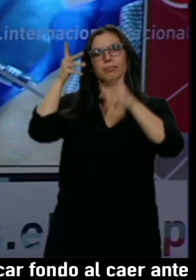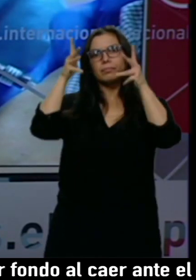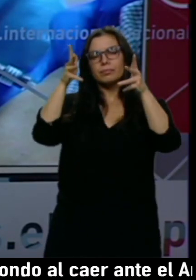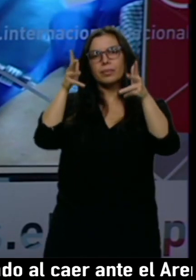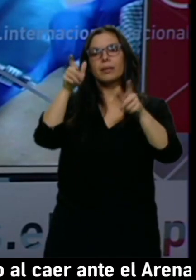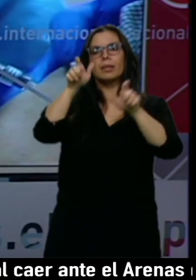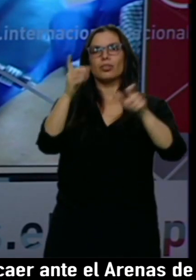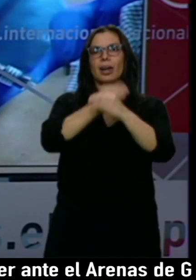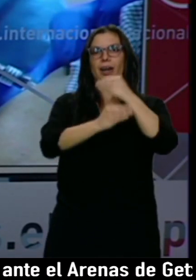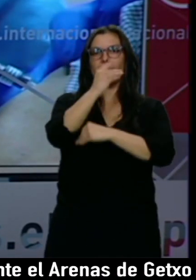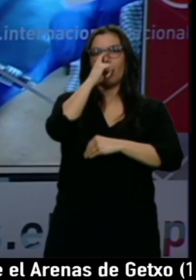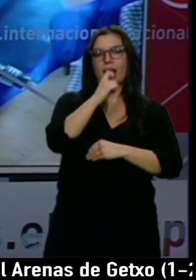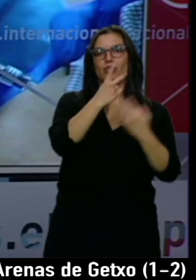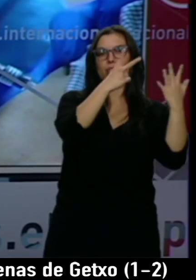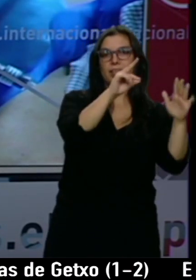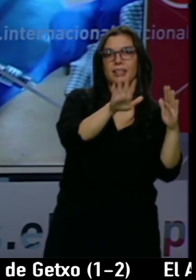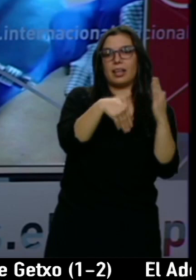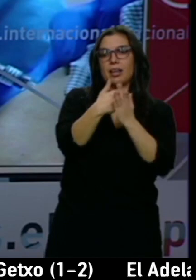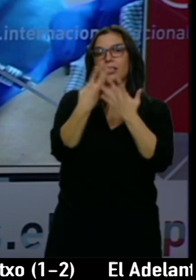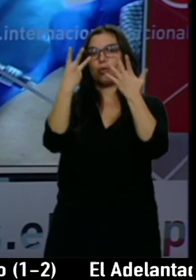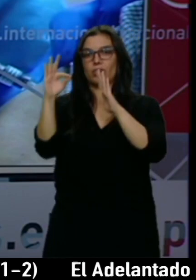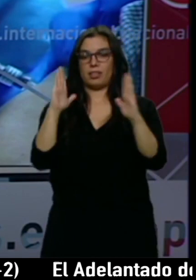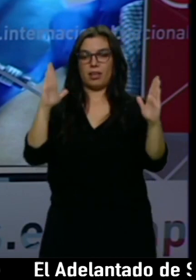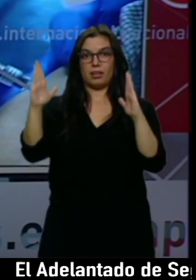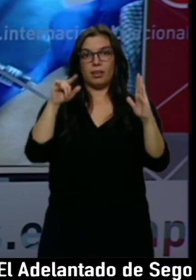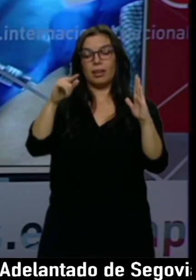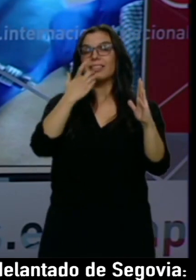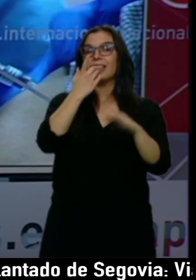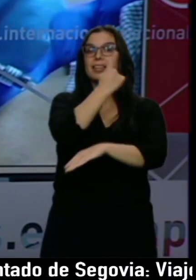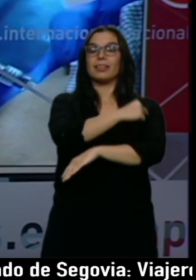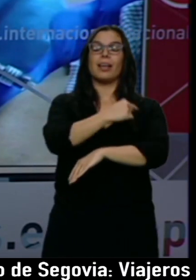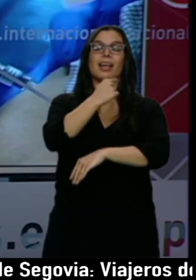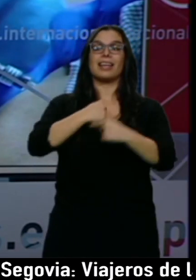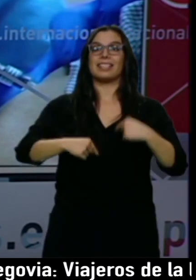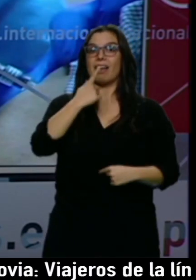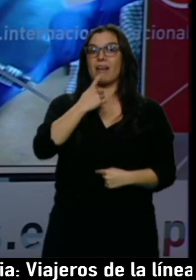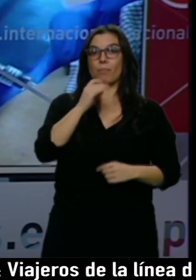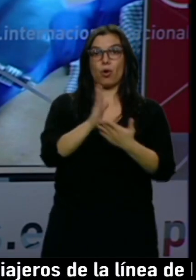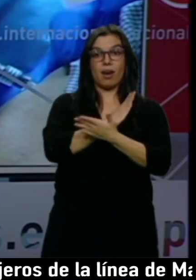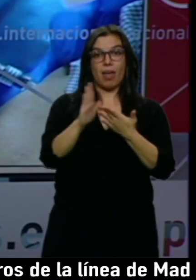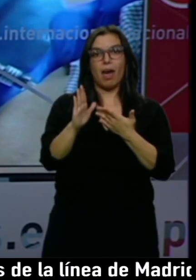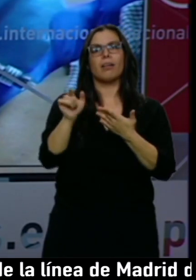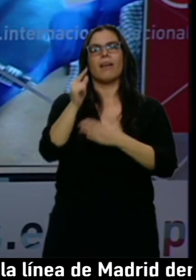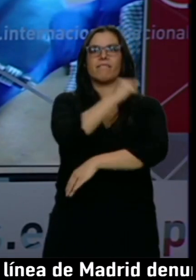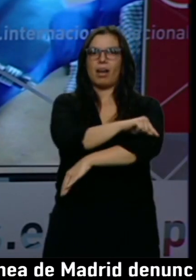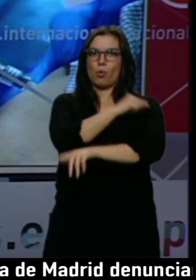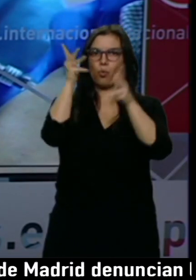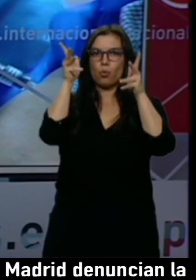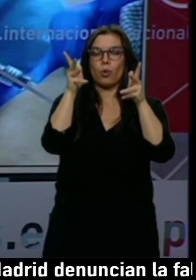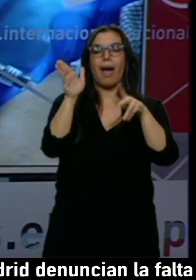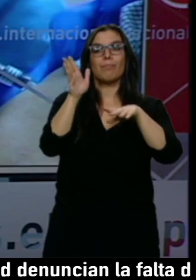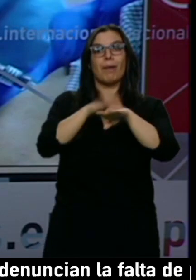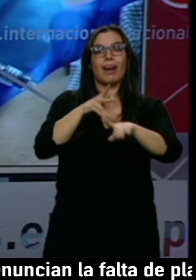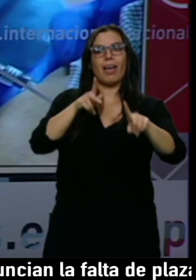entre 1970 y 1980 que no hayan pasado el sarampión se vacunen. Se quiere evitar así la propagación del virus